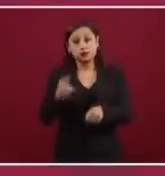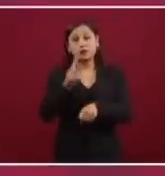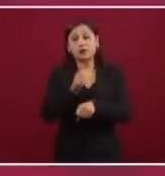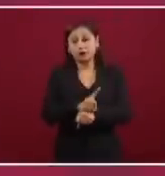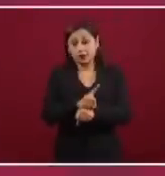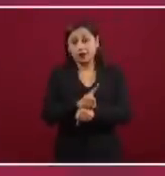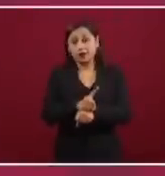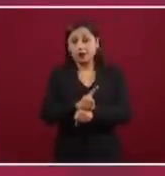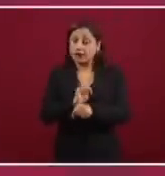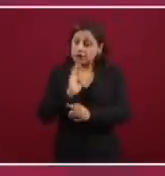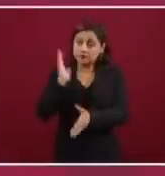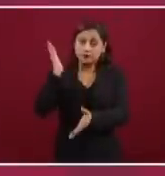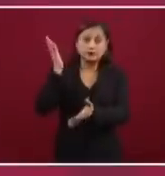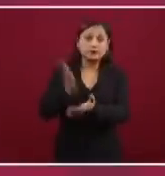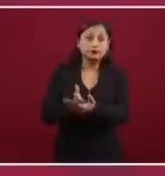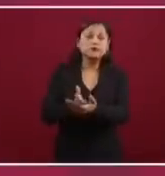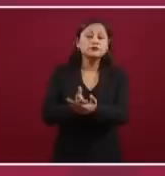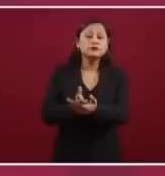que ya estaba